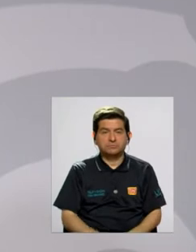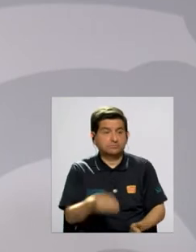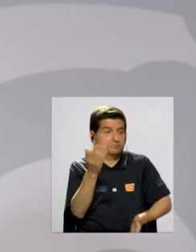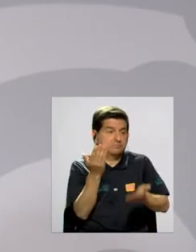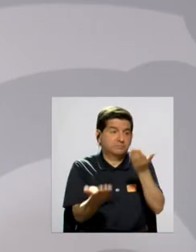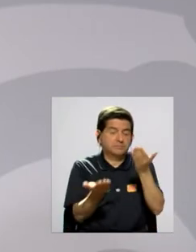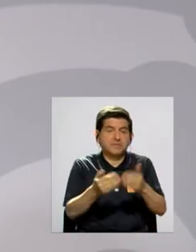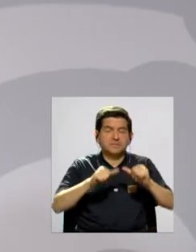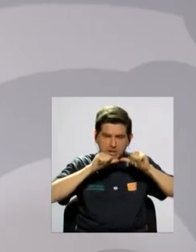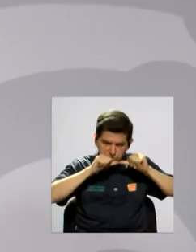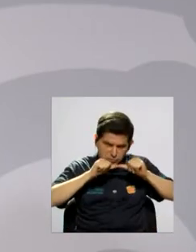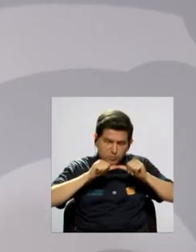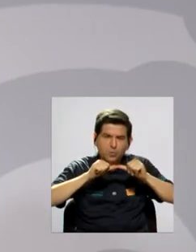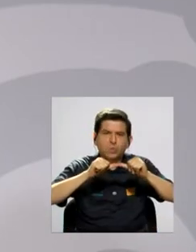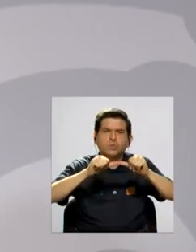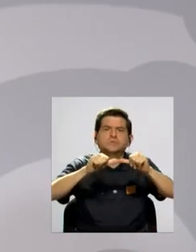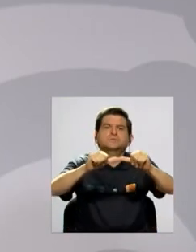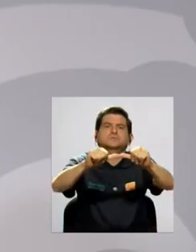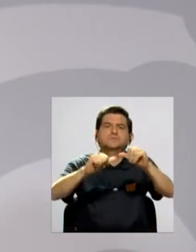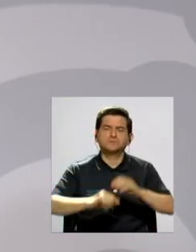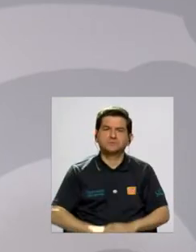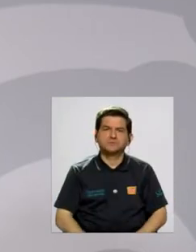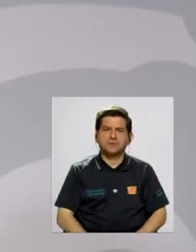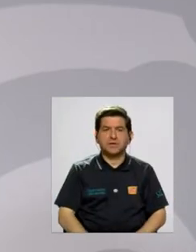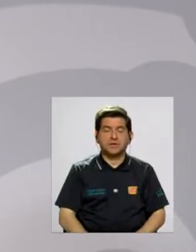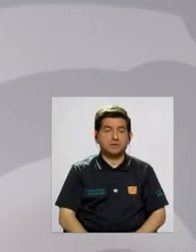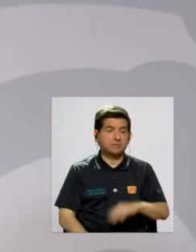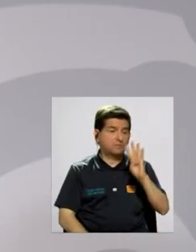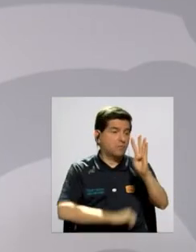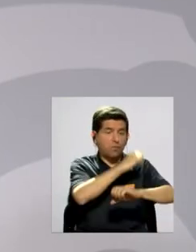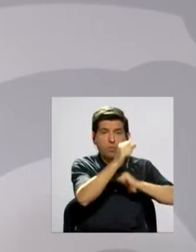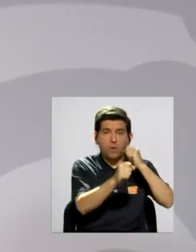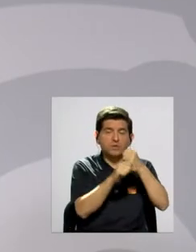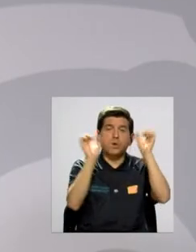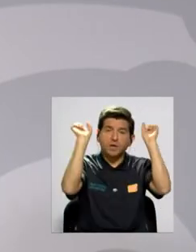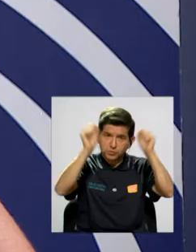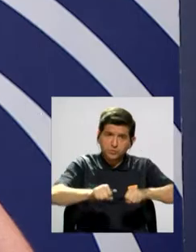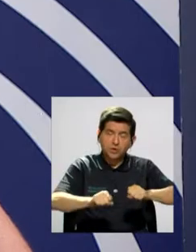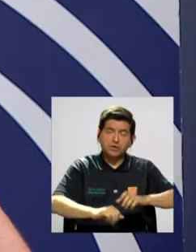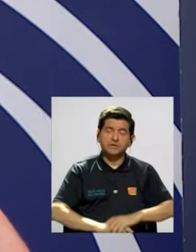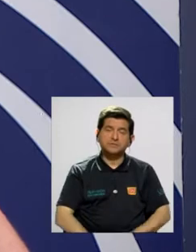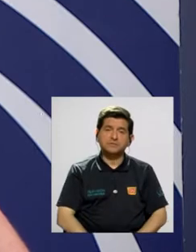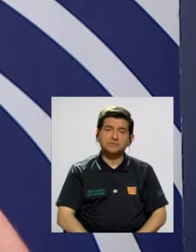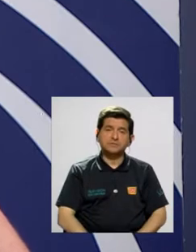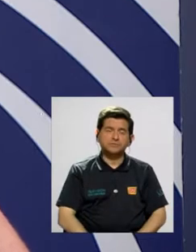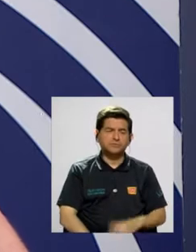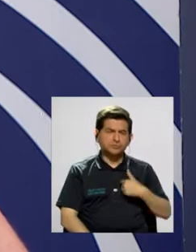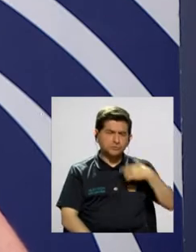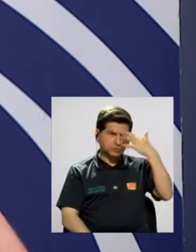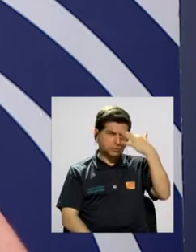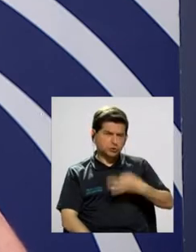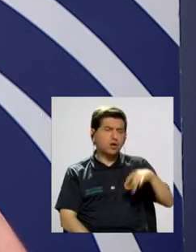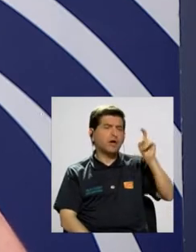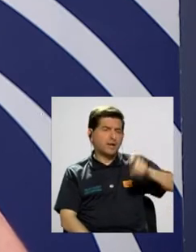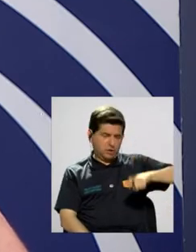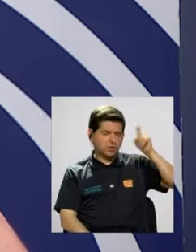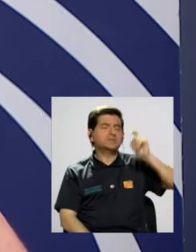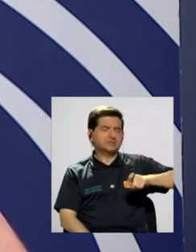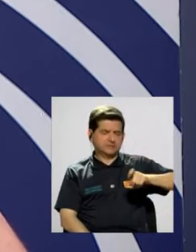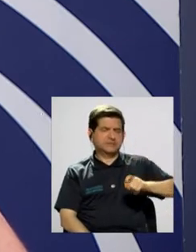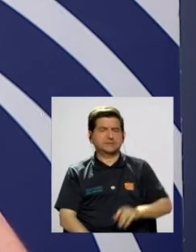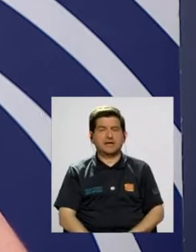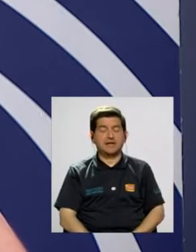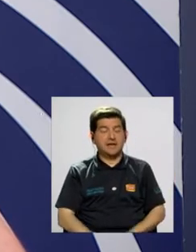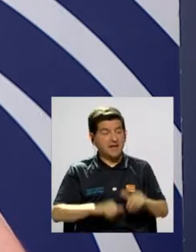y sosteniblemente en 4 años hacerla posible? Yo creo que es necesaria. Si